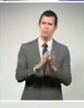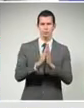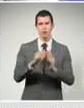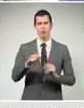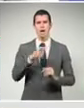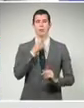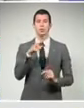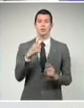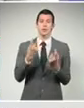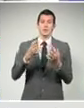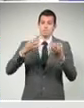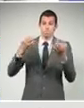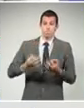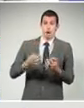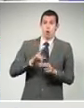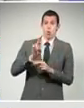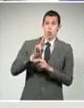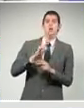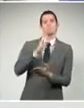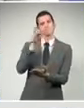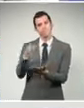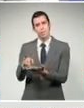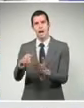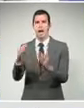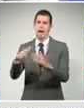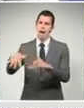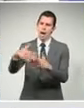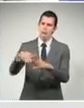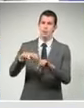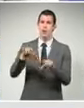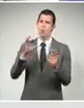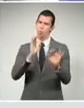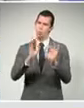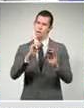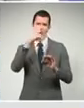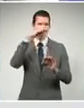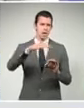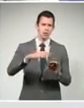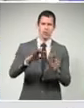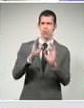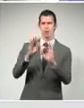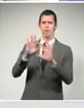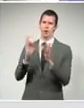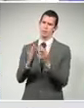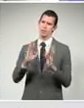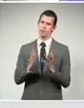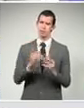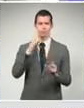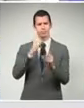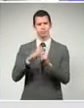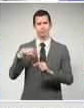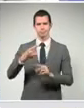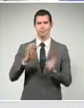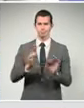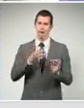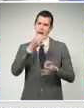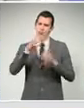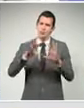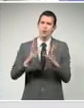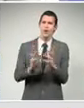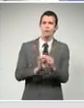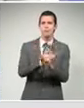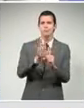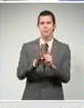a lo indispensable. Proteja a su familia, proteja a sus niños. Nos vemos mañana en otra conferencia de prensa para seguir